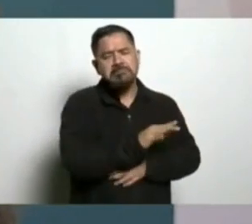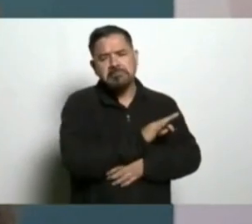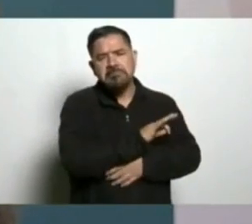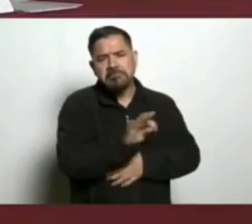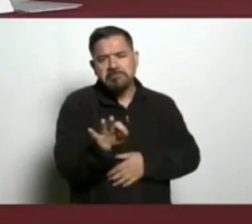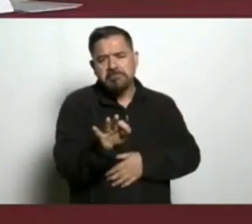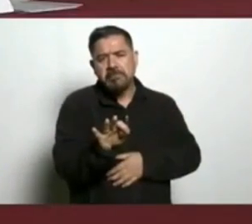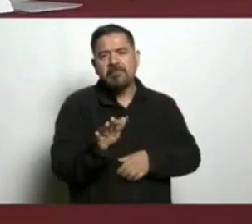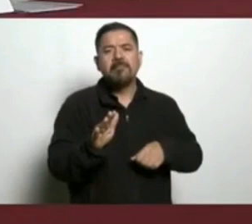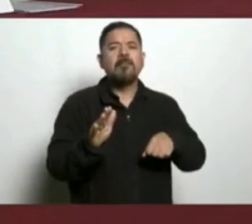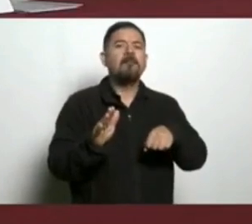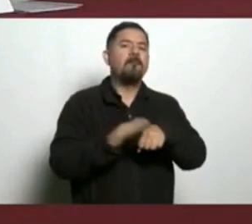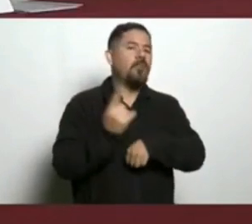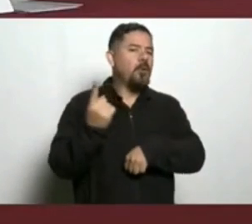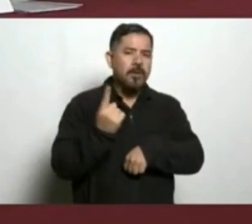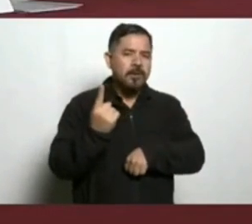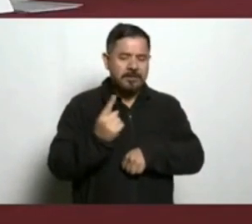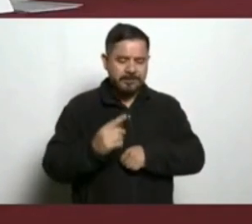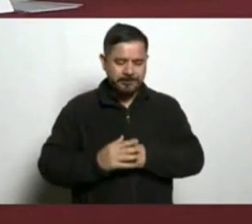porque